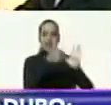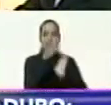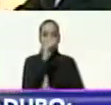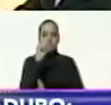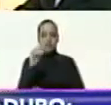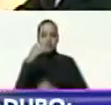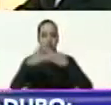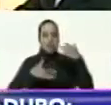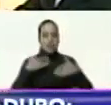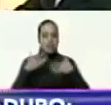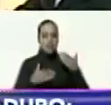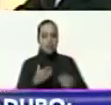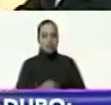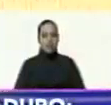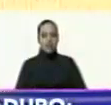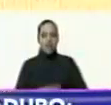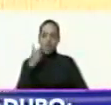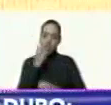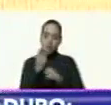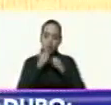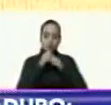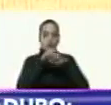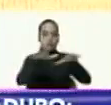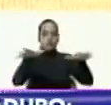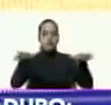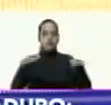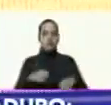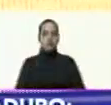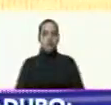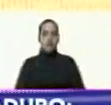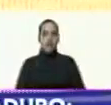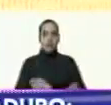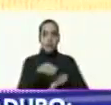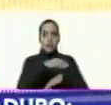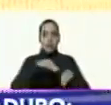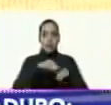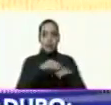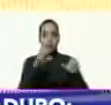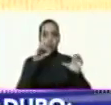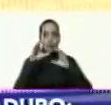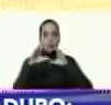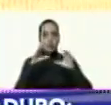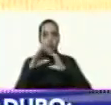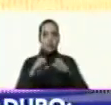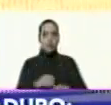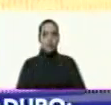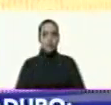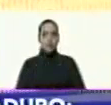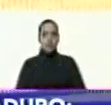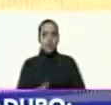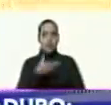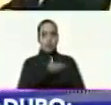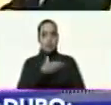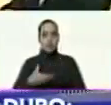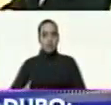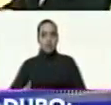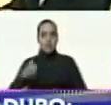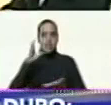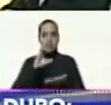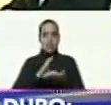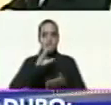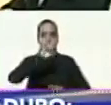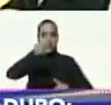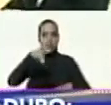actividades que hay que difundir, señor ministro Ernesto Villegas, señor presidente del Centro Nacional del